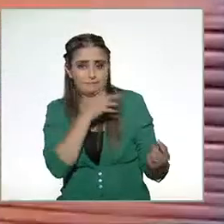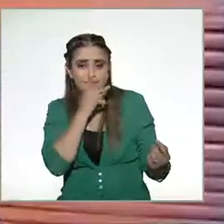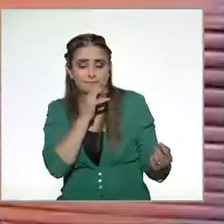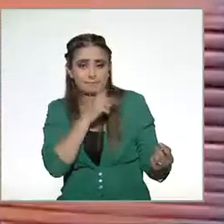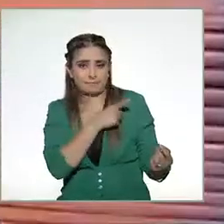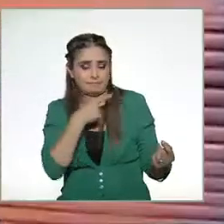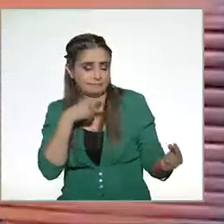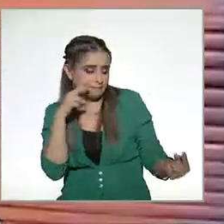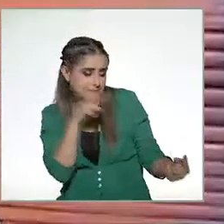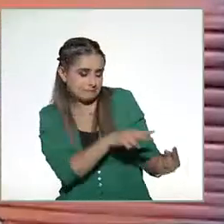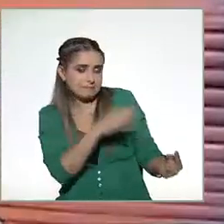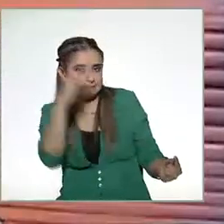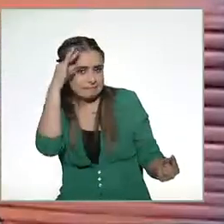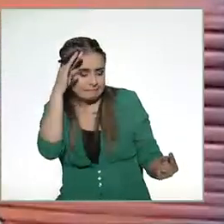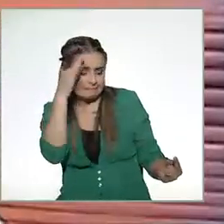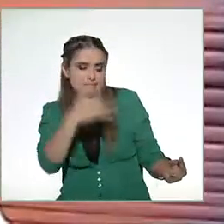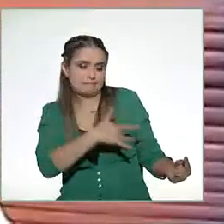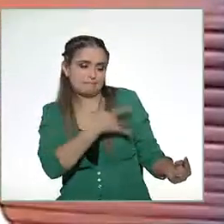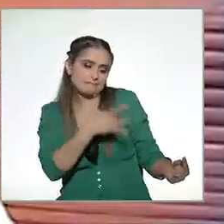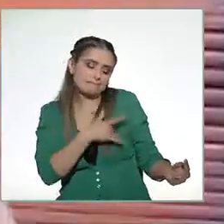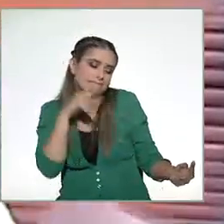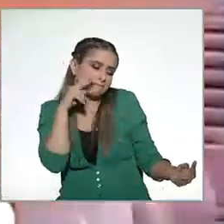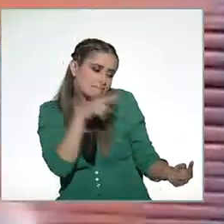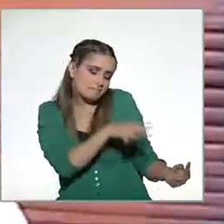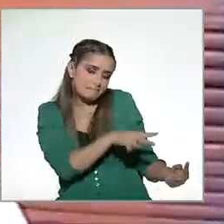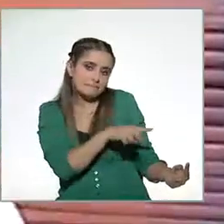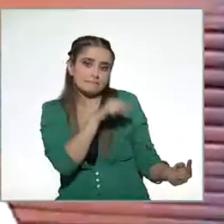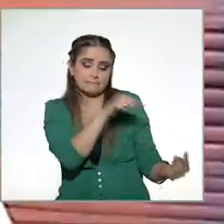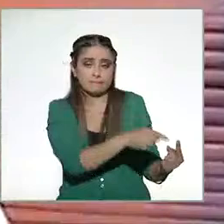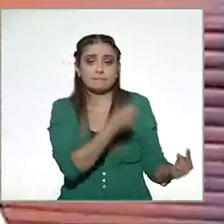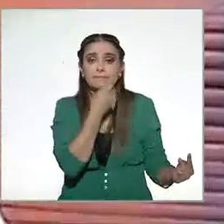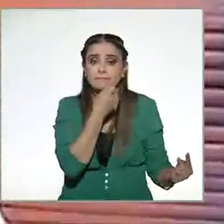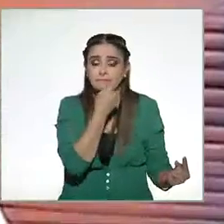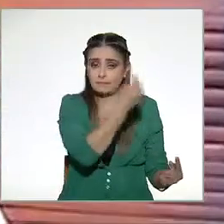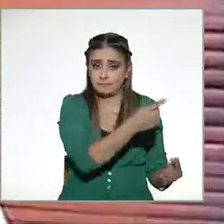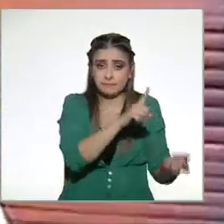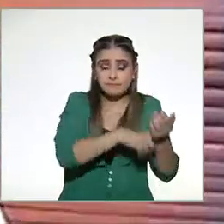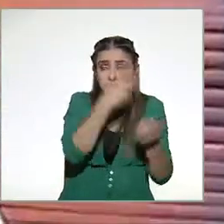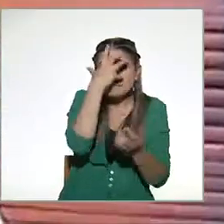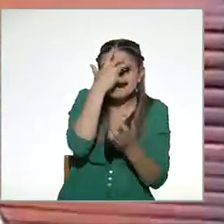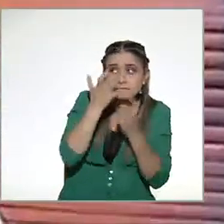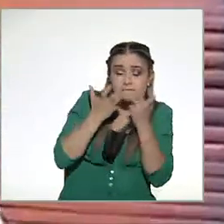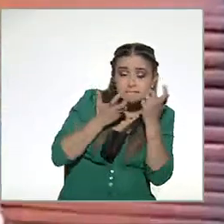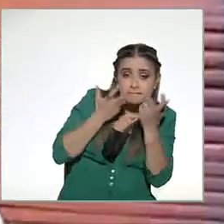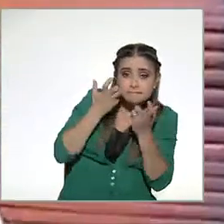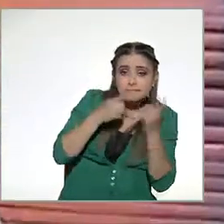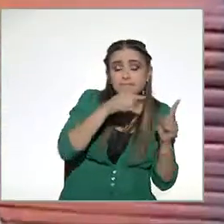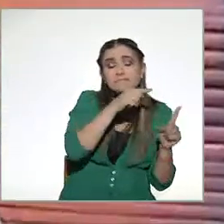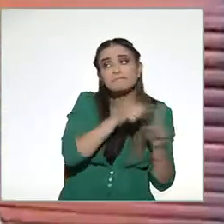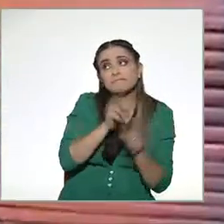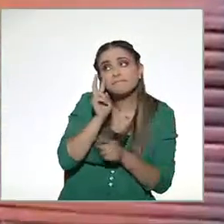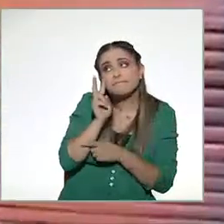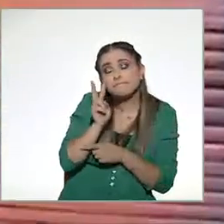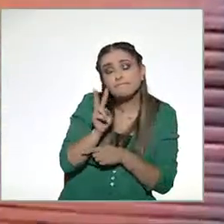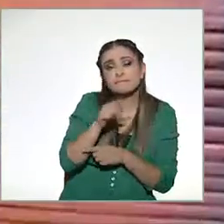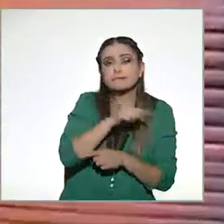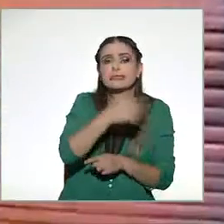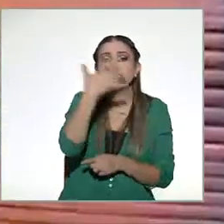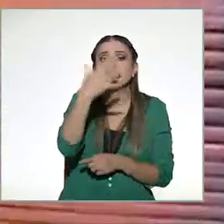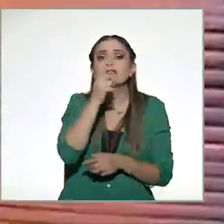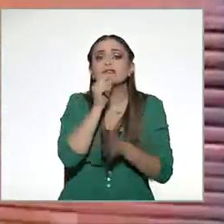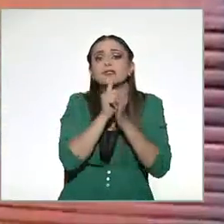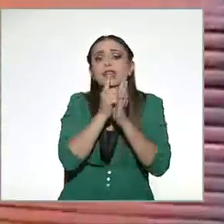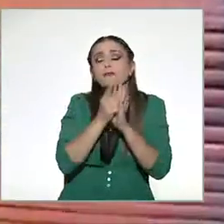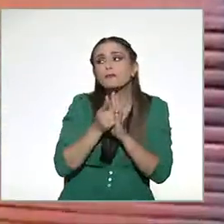ser reflexivos y ser contemplativos. Un niño o una niña introvertida seguramente se va a tomar más de cinco segundos en emitir una